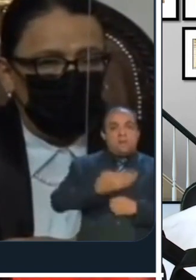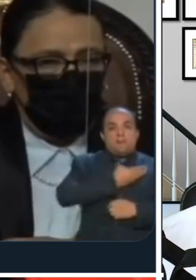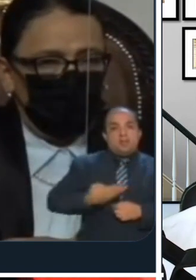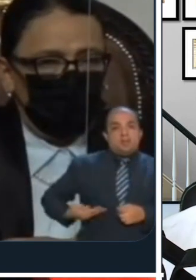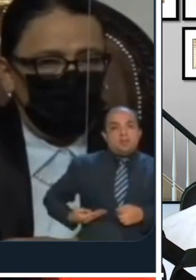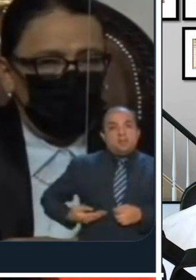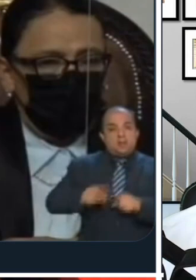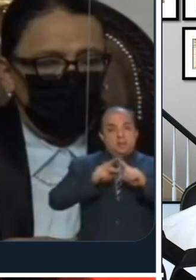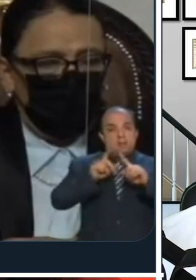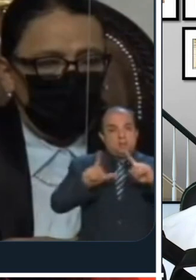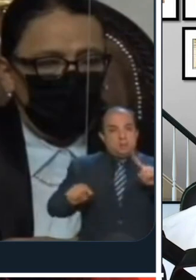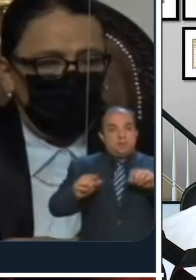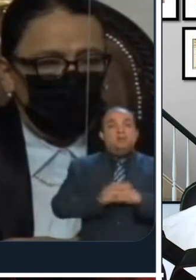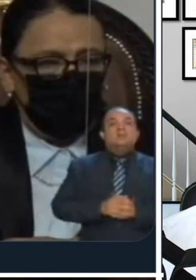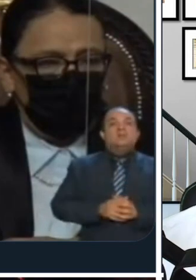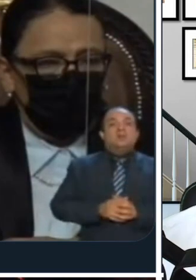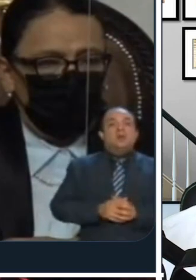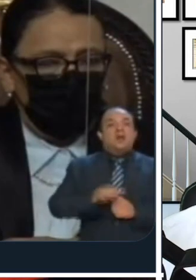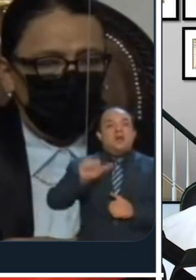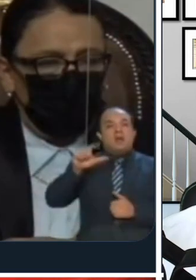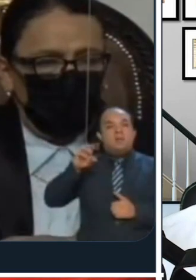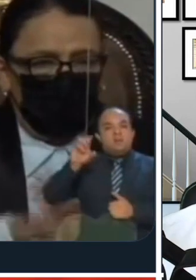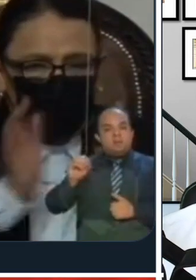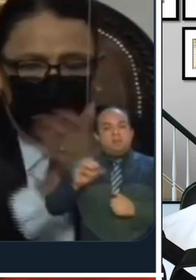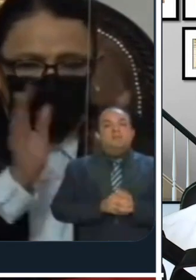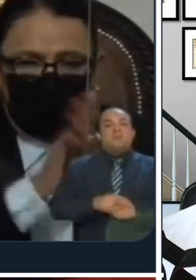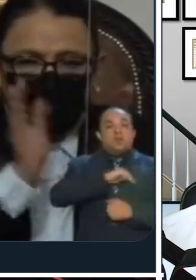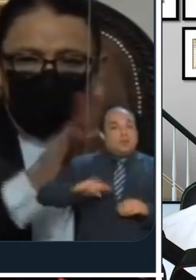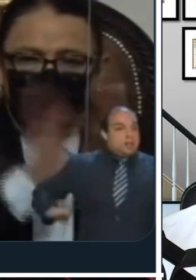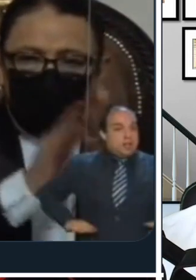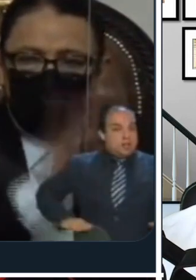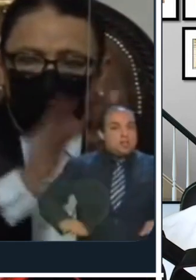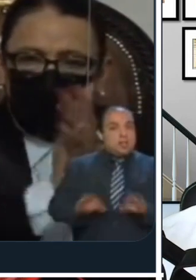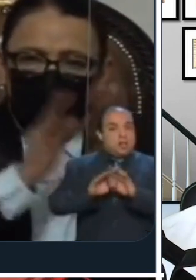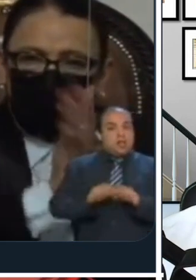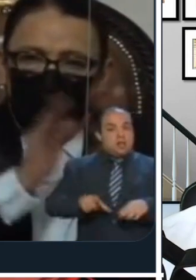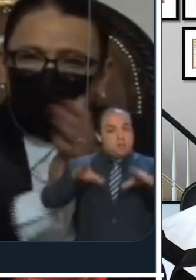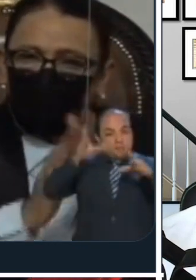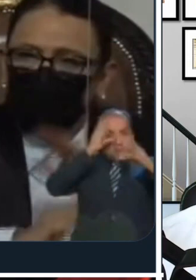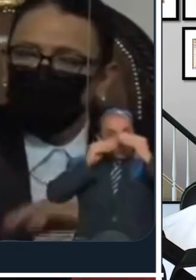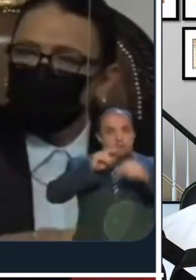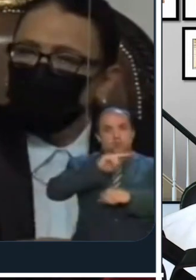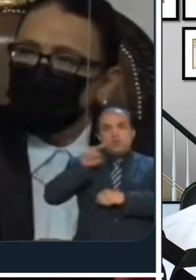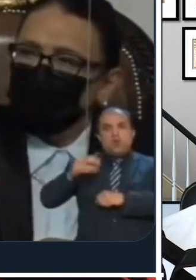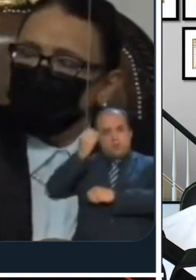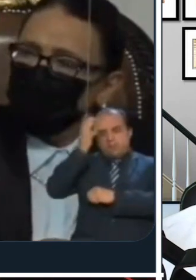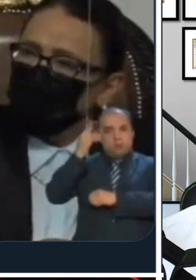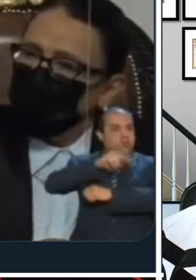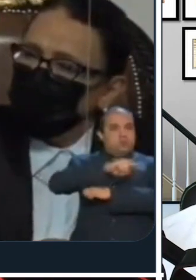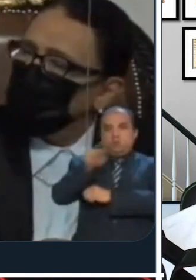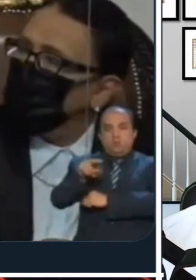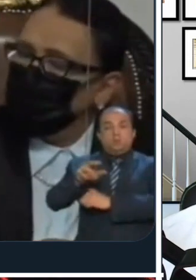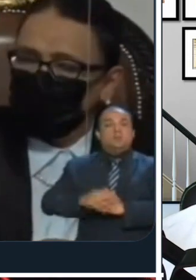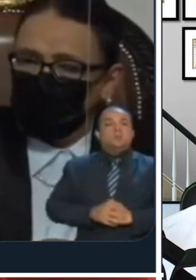dedicará a la reactivación económica, social y cultural de la Ciudad de México. Promete